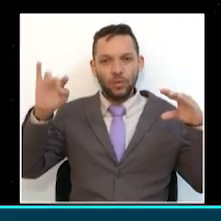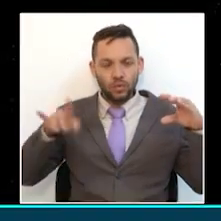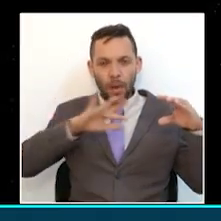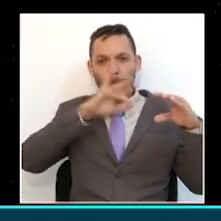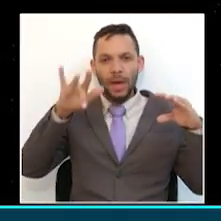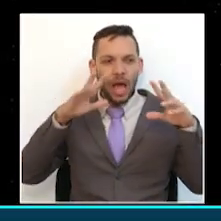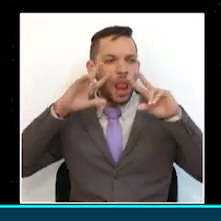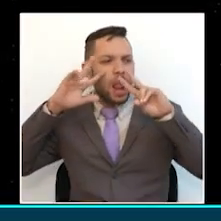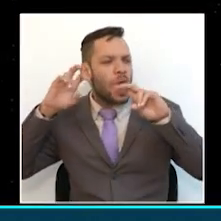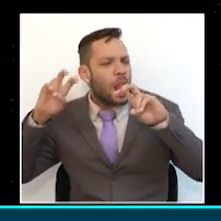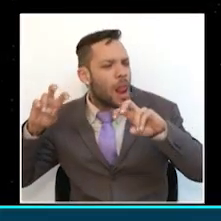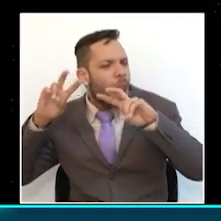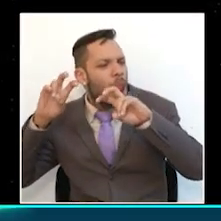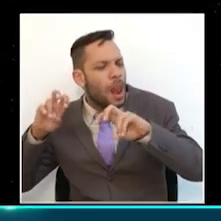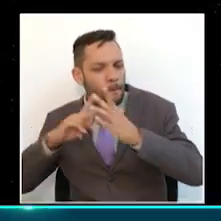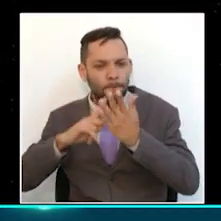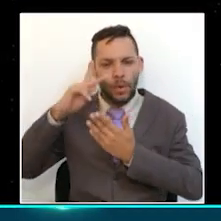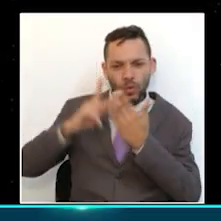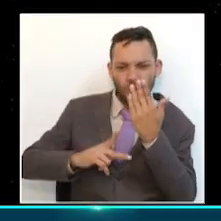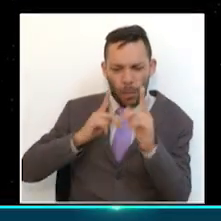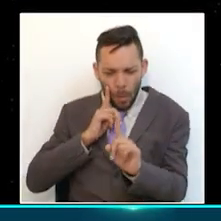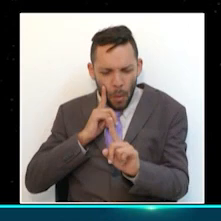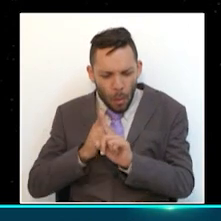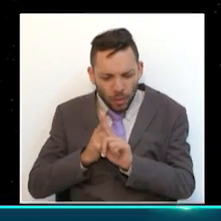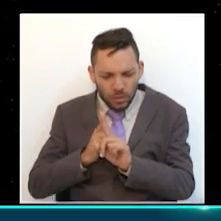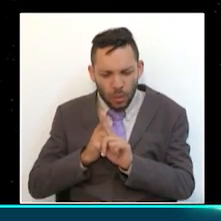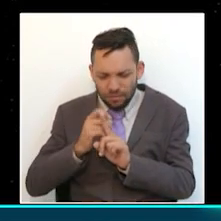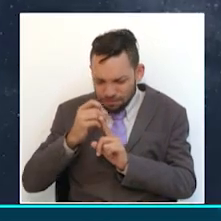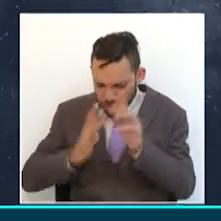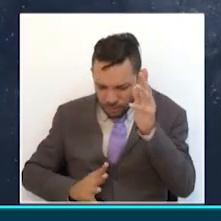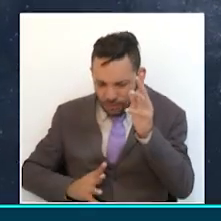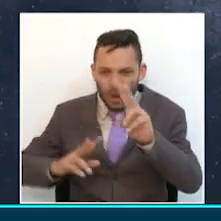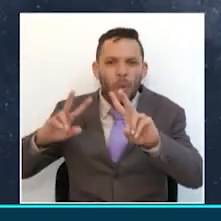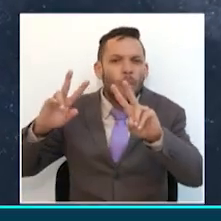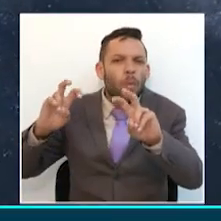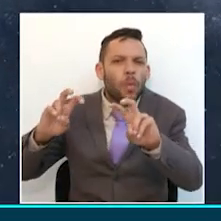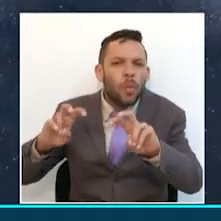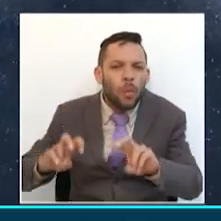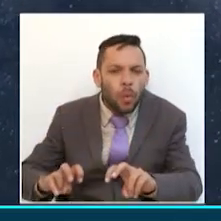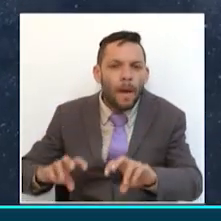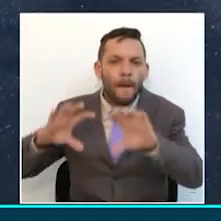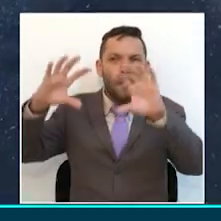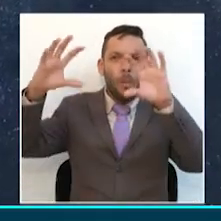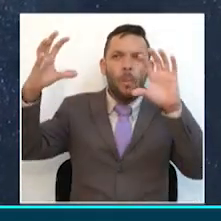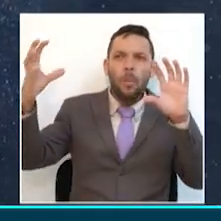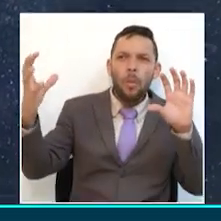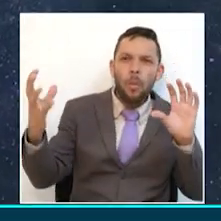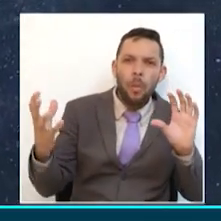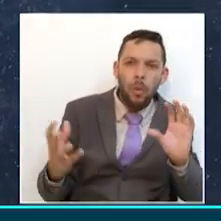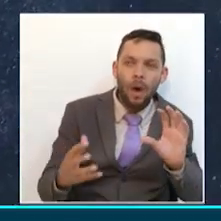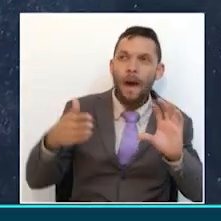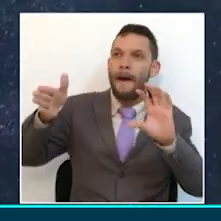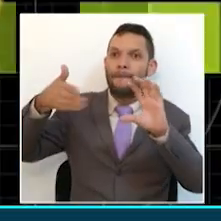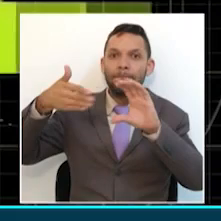drones. Es un proyecto que tiene como fin investigar el planeta Venus y qué causó el cambio climático en